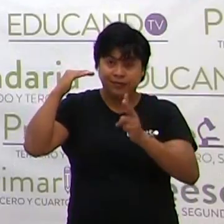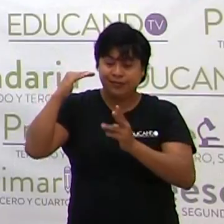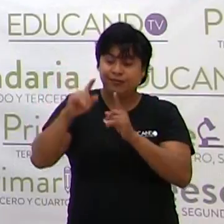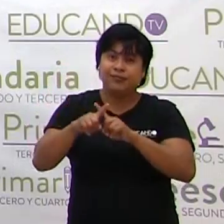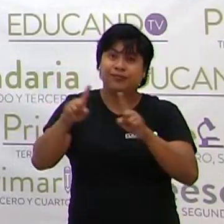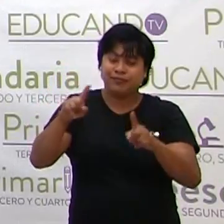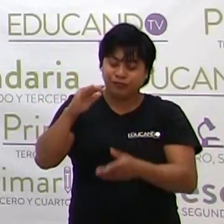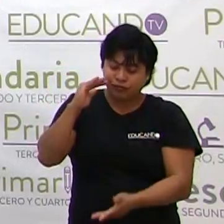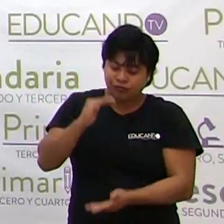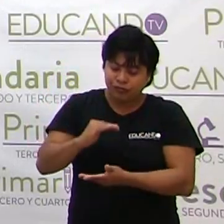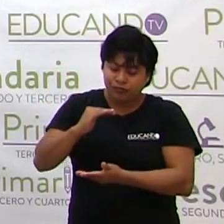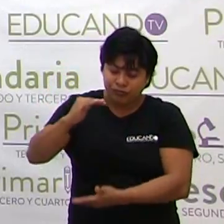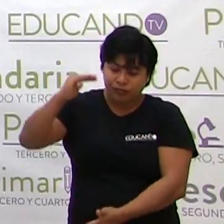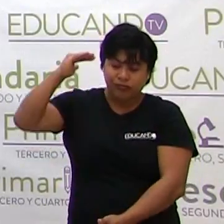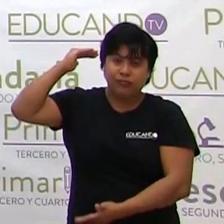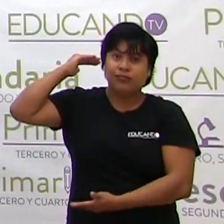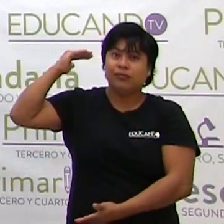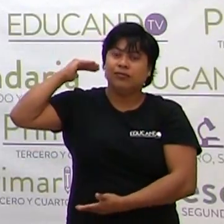de este libro?